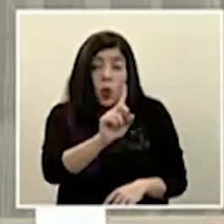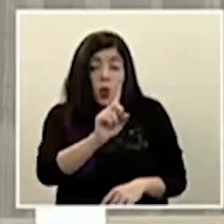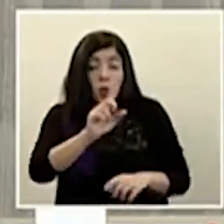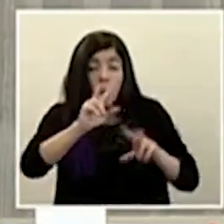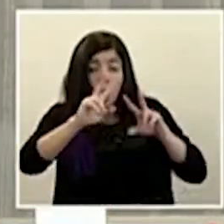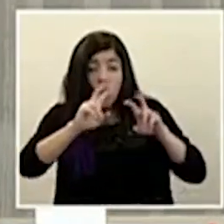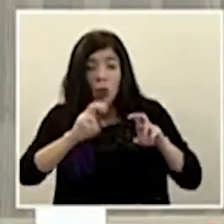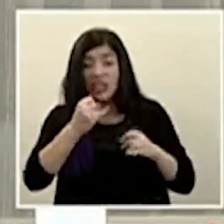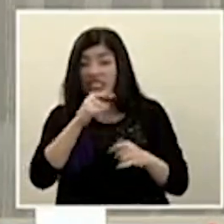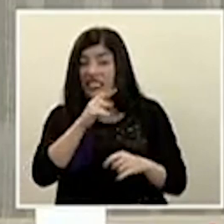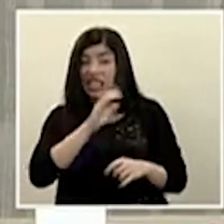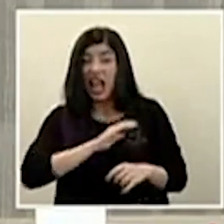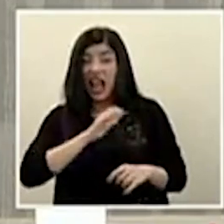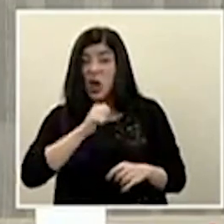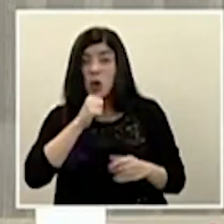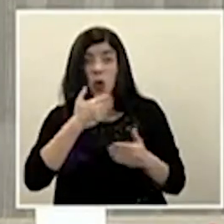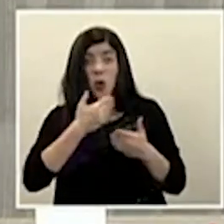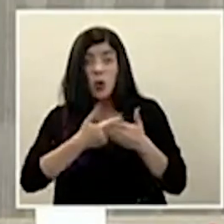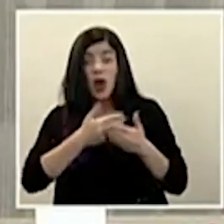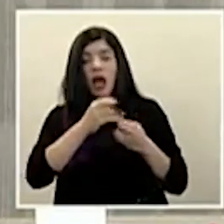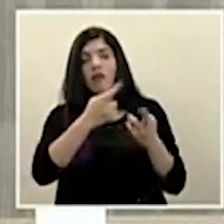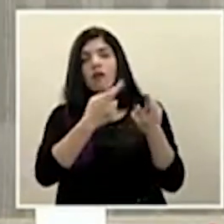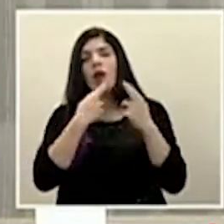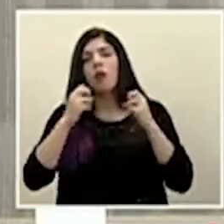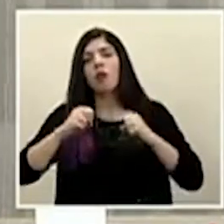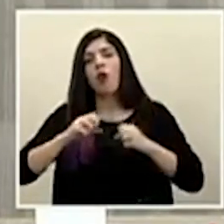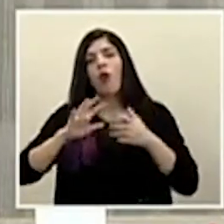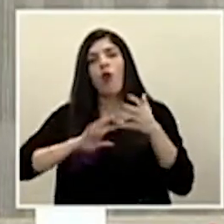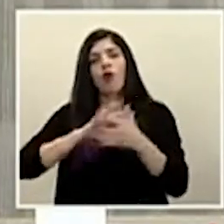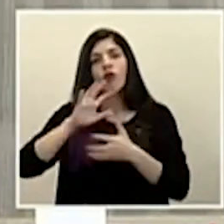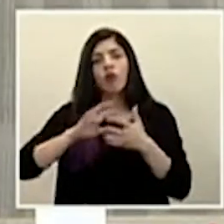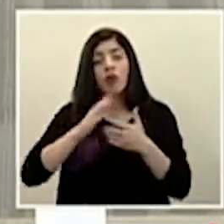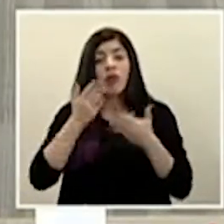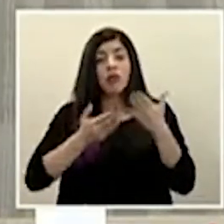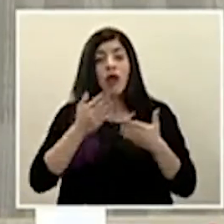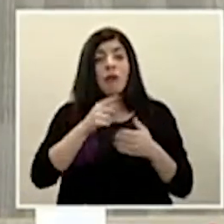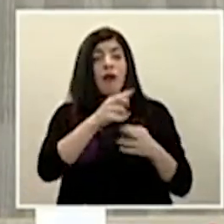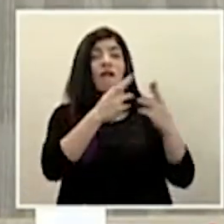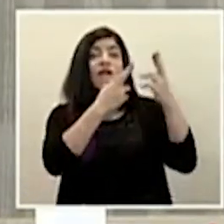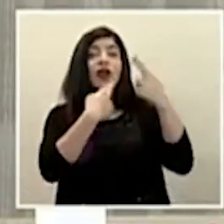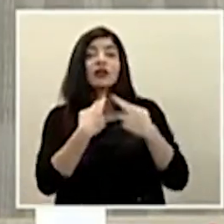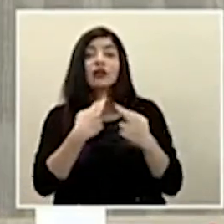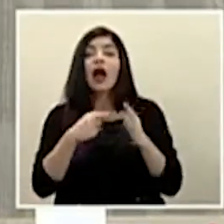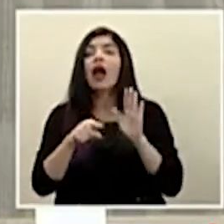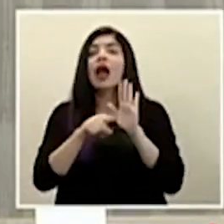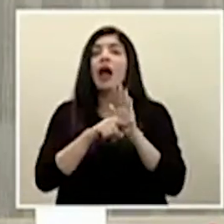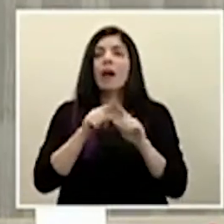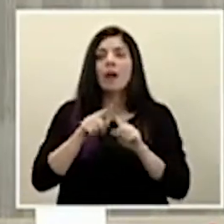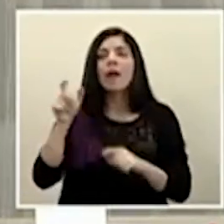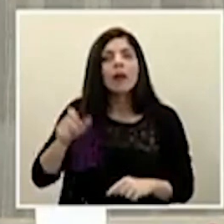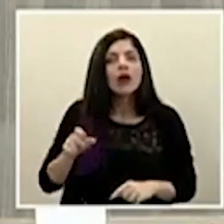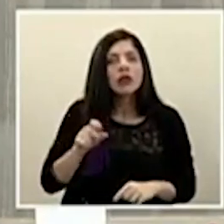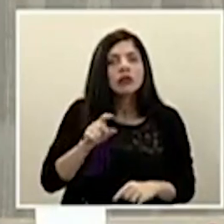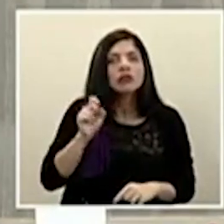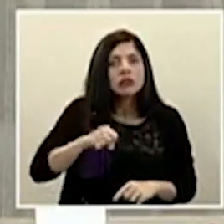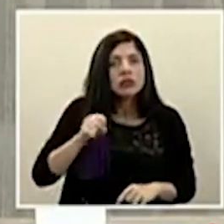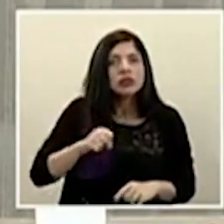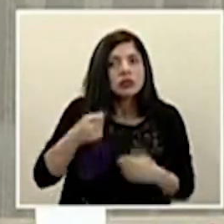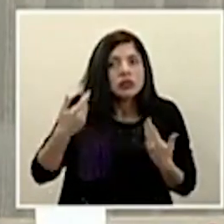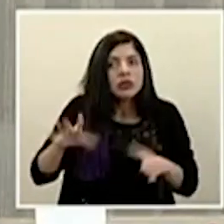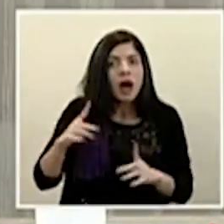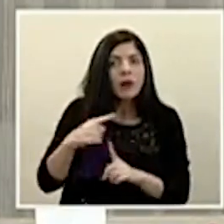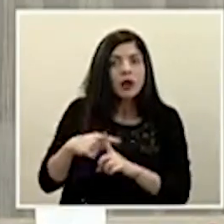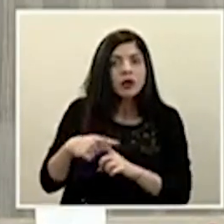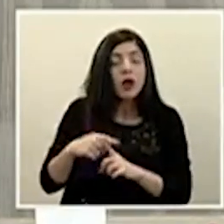que no tiene la calidad suficiente, lo que puede hacer es confundir más, porque puede arrojar resultados negativos en personas que sí debieron haber estado